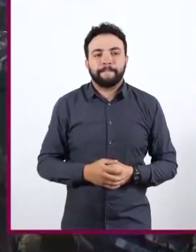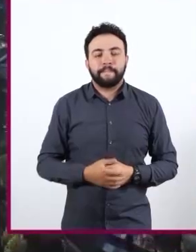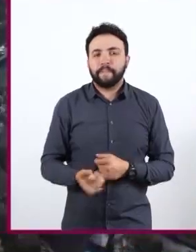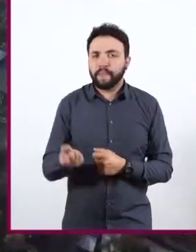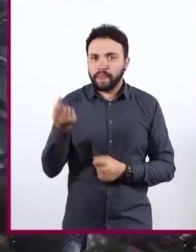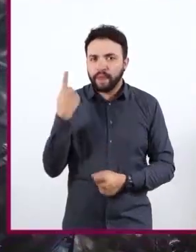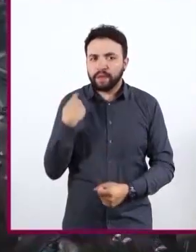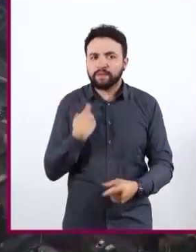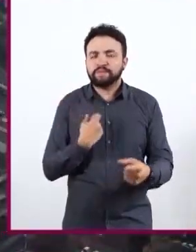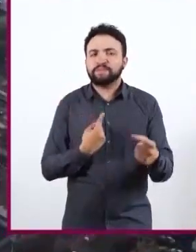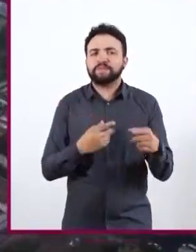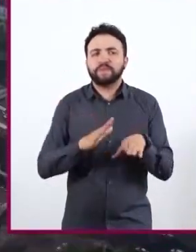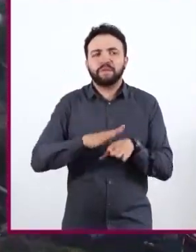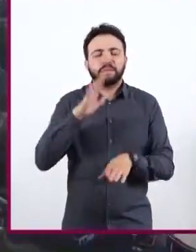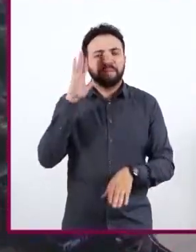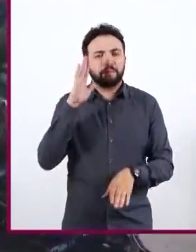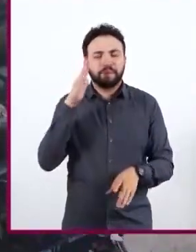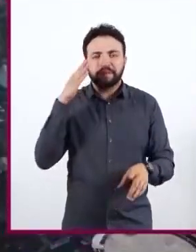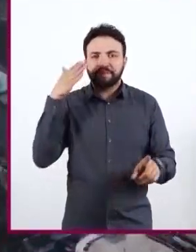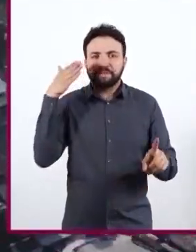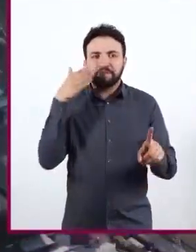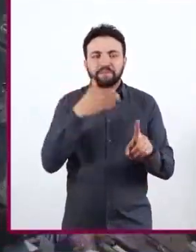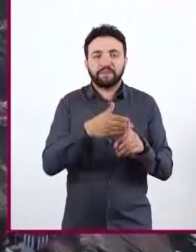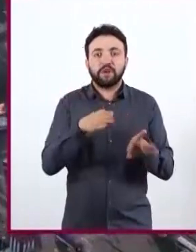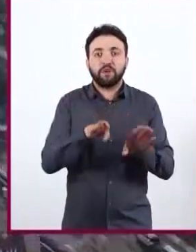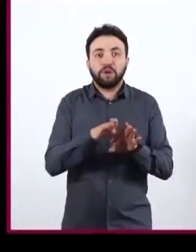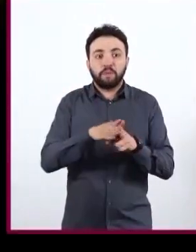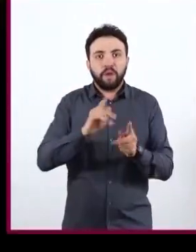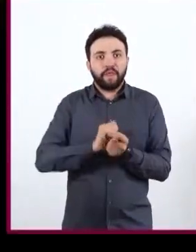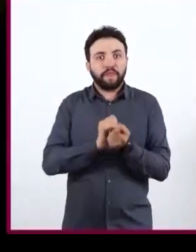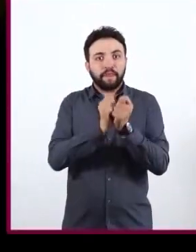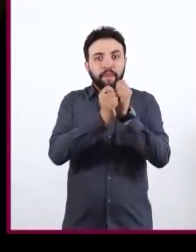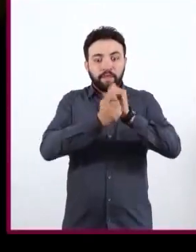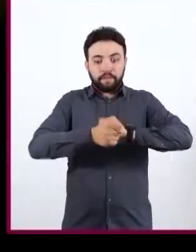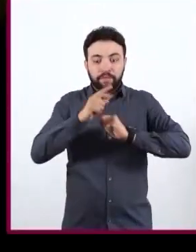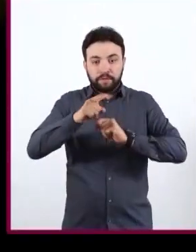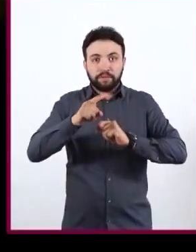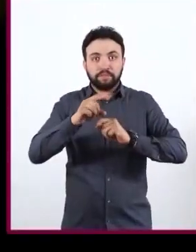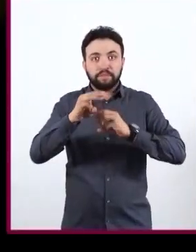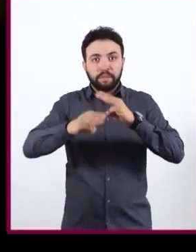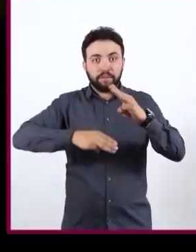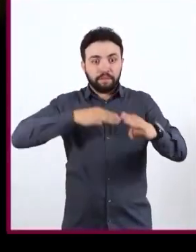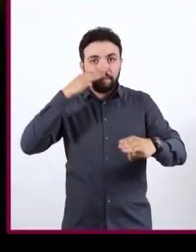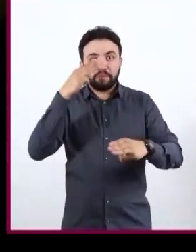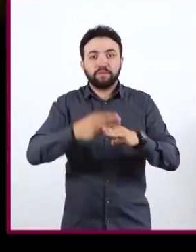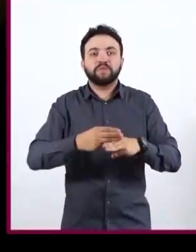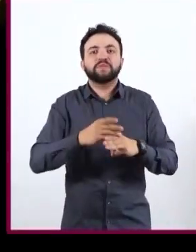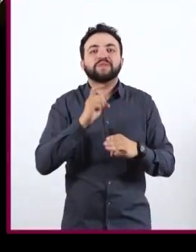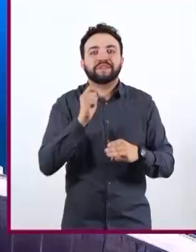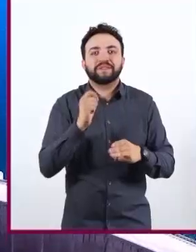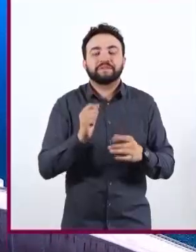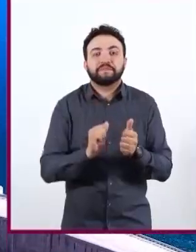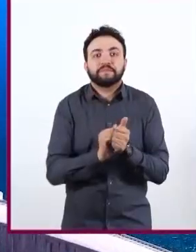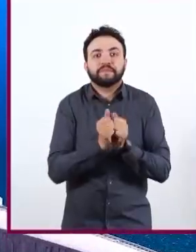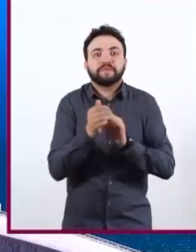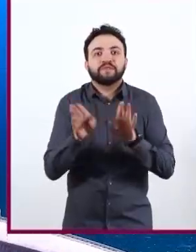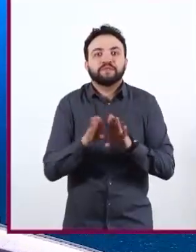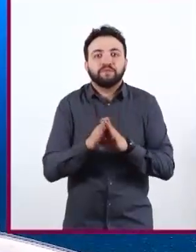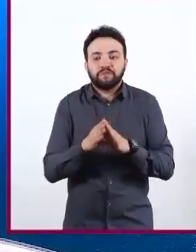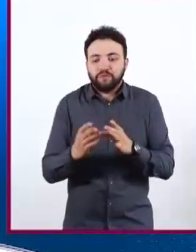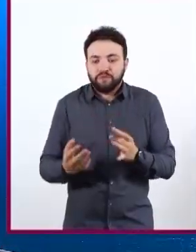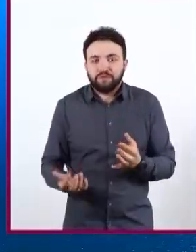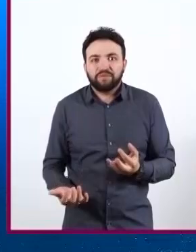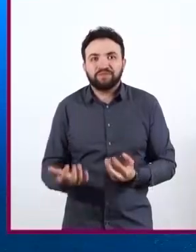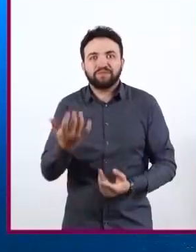Algunos de los factores principales que provocaron grandes transformaciones en el planeta Tierra son la urbanización, la utilización de combustibles